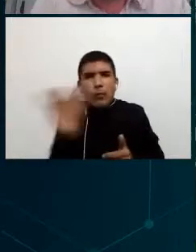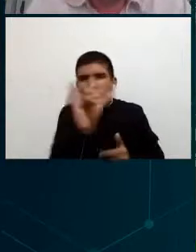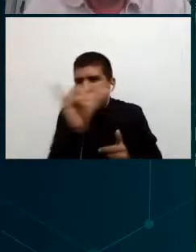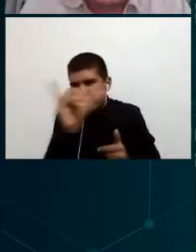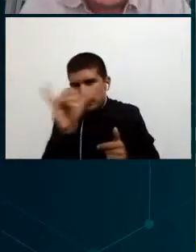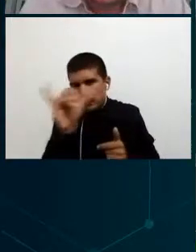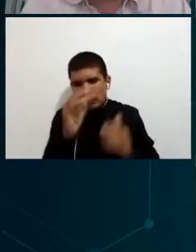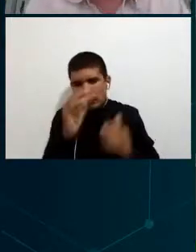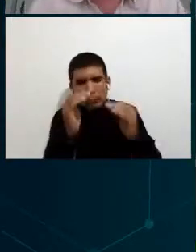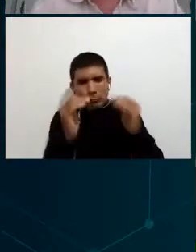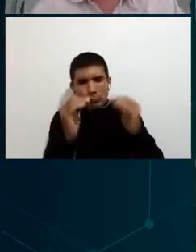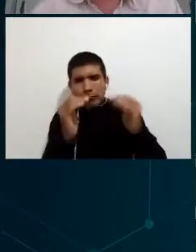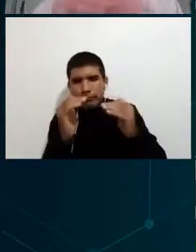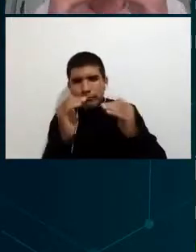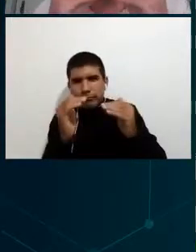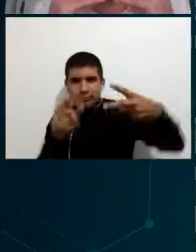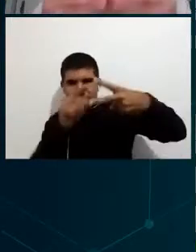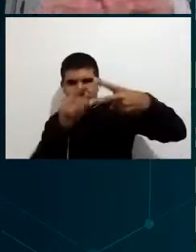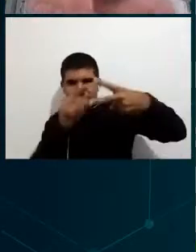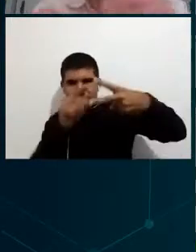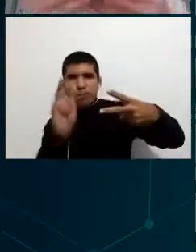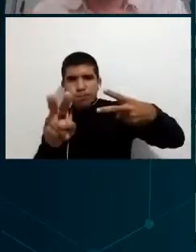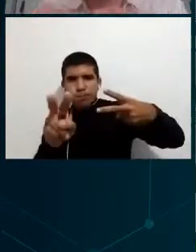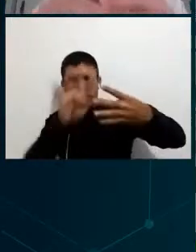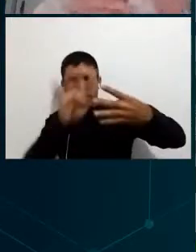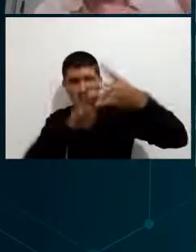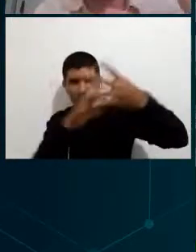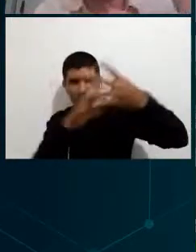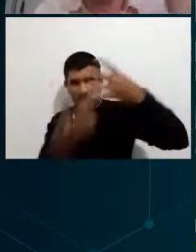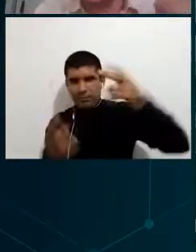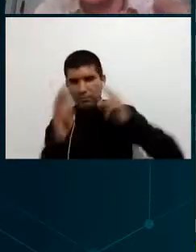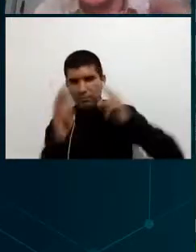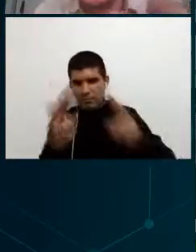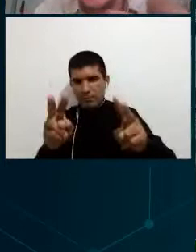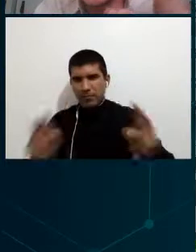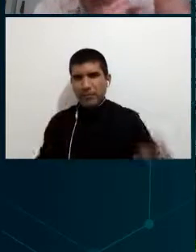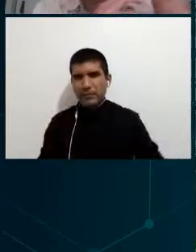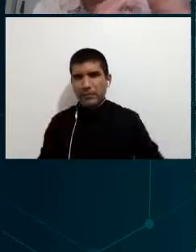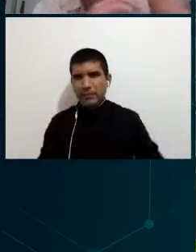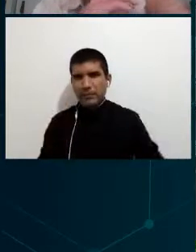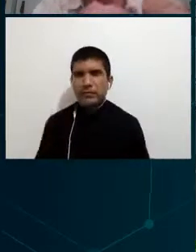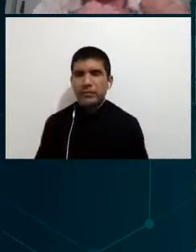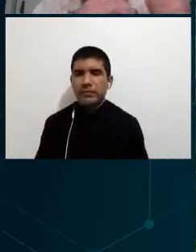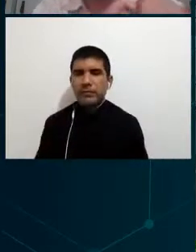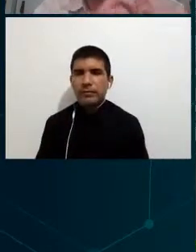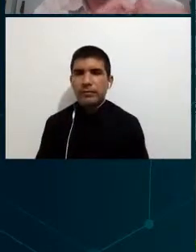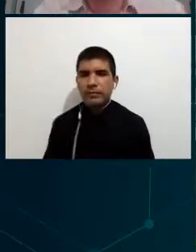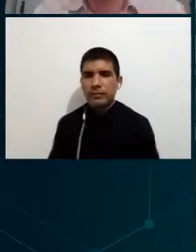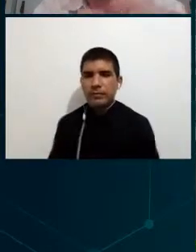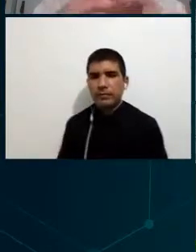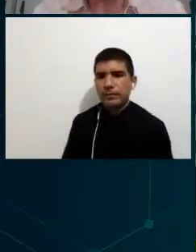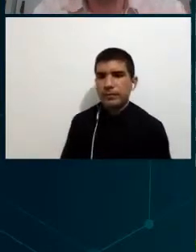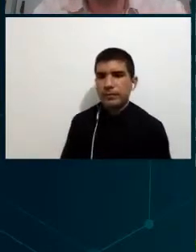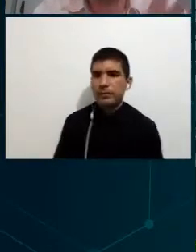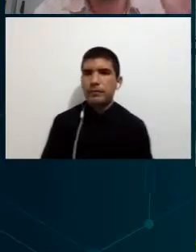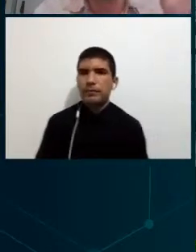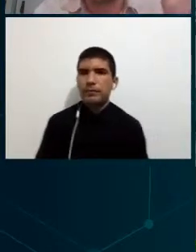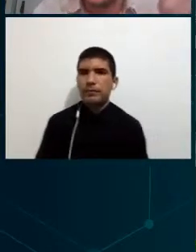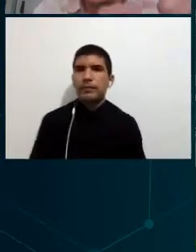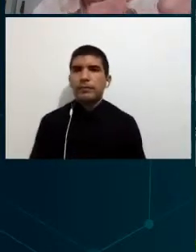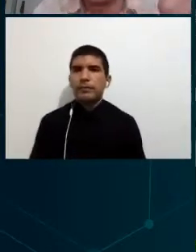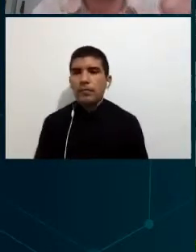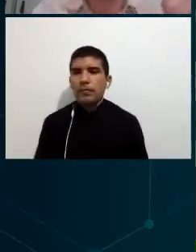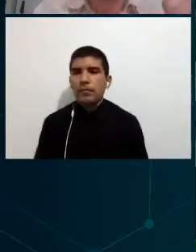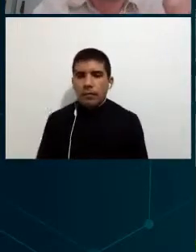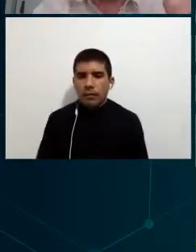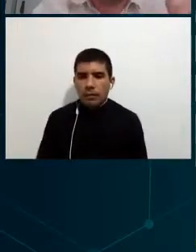Cuando hicimos las pruebas, también hicimos un reenrutamiento, es decir, empezamos a inyectar una condición de estabilidad con